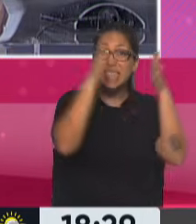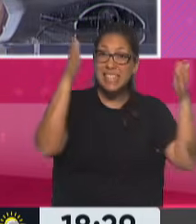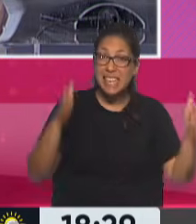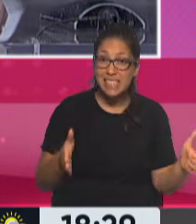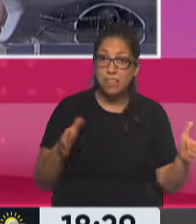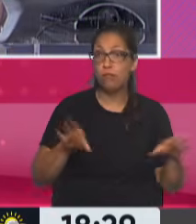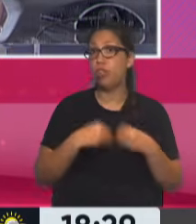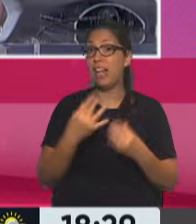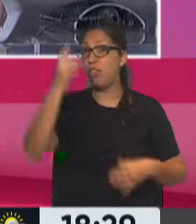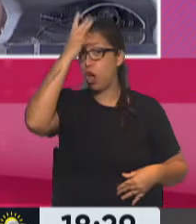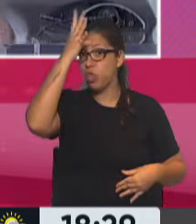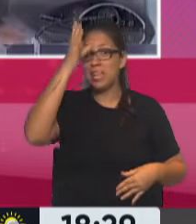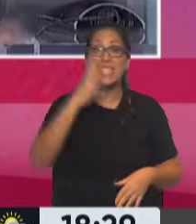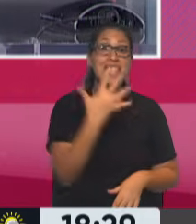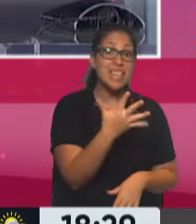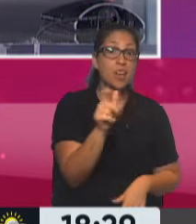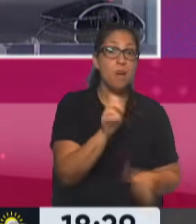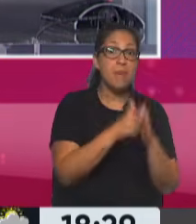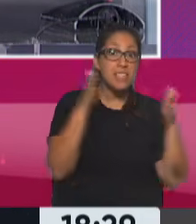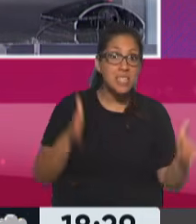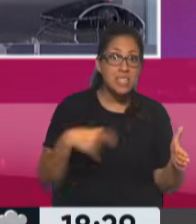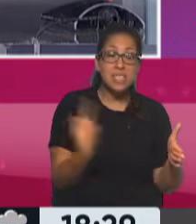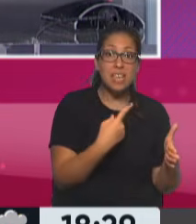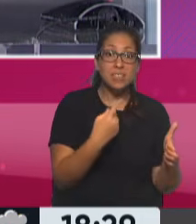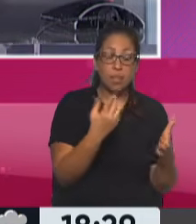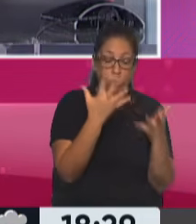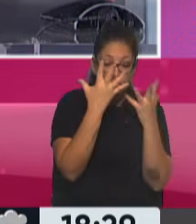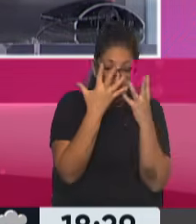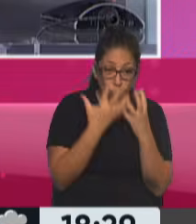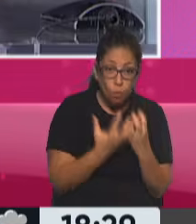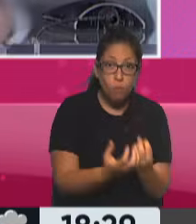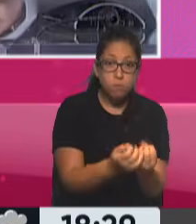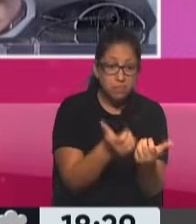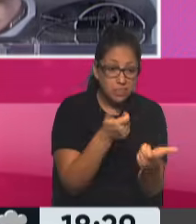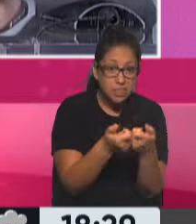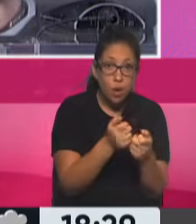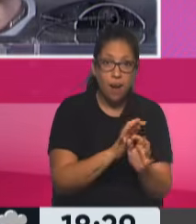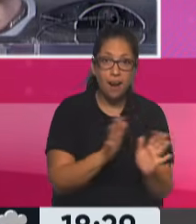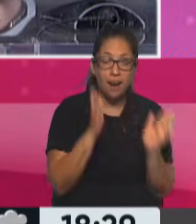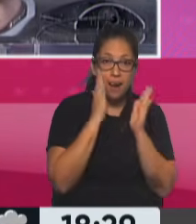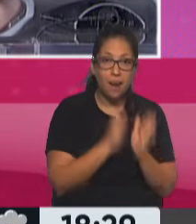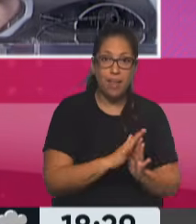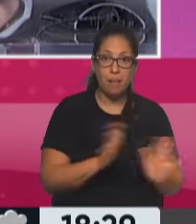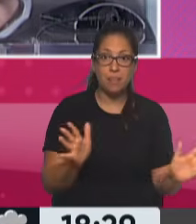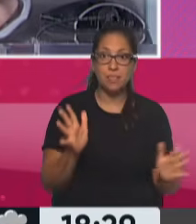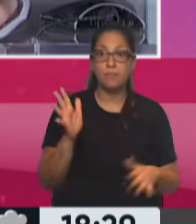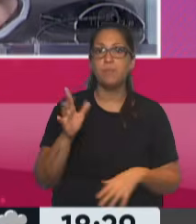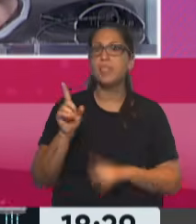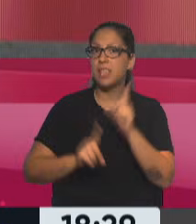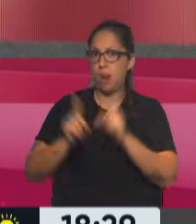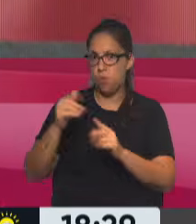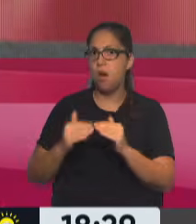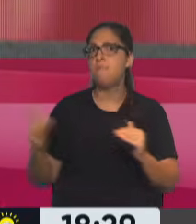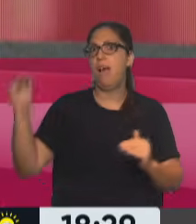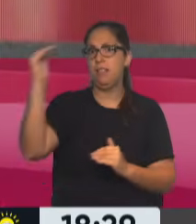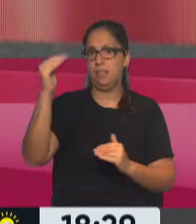en el año, 5 meses que se nos está yendo la vida en promedio, atravesada. Hay gente que es mucho más. Para que dé ese promedio